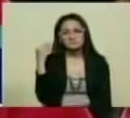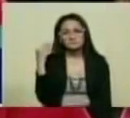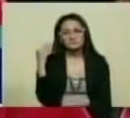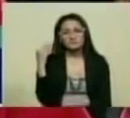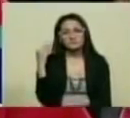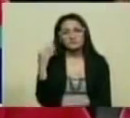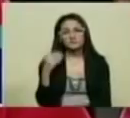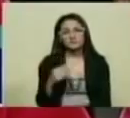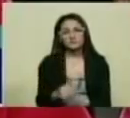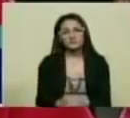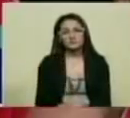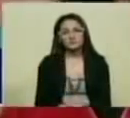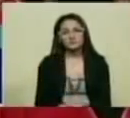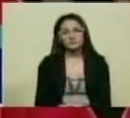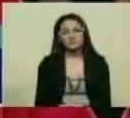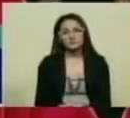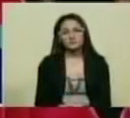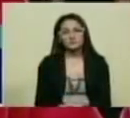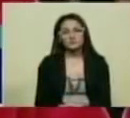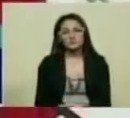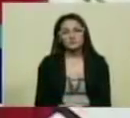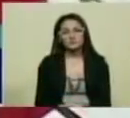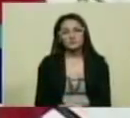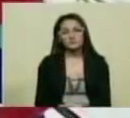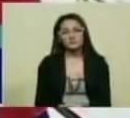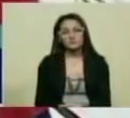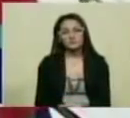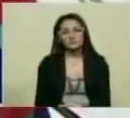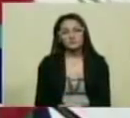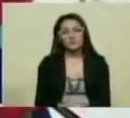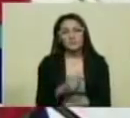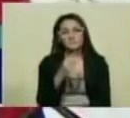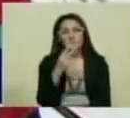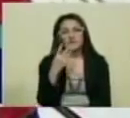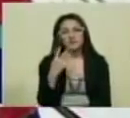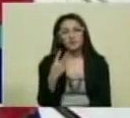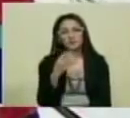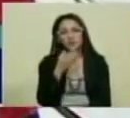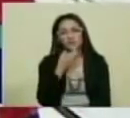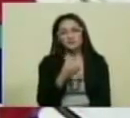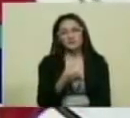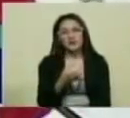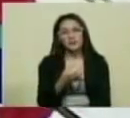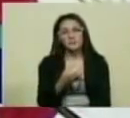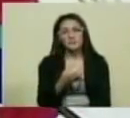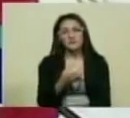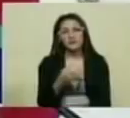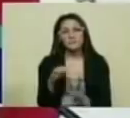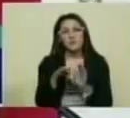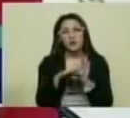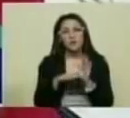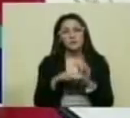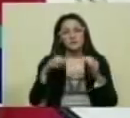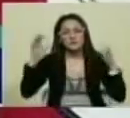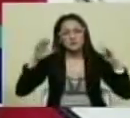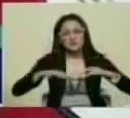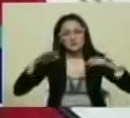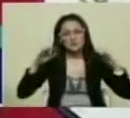Barranco Yopain. Y allá nos fuimos un 24 de diciembre a hacer a los presidentes y un palo